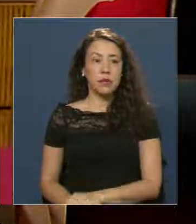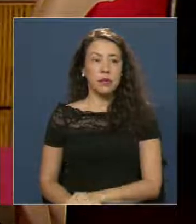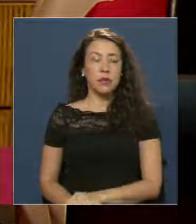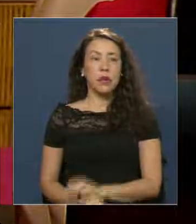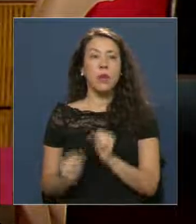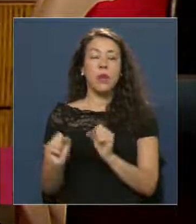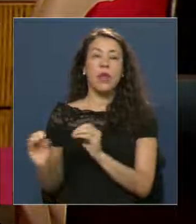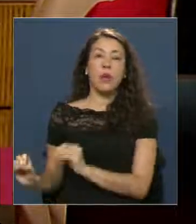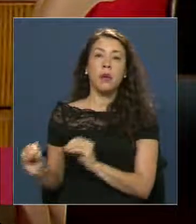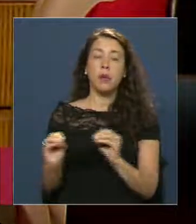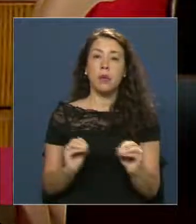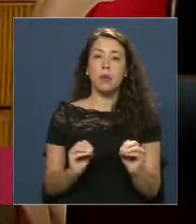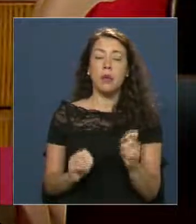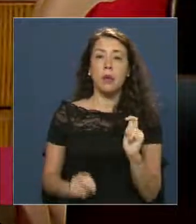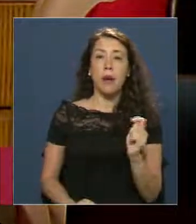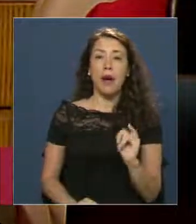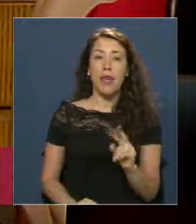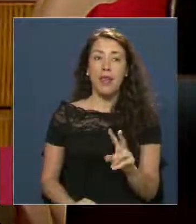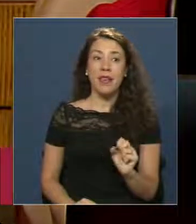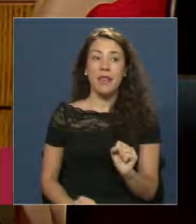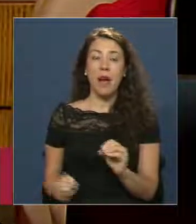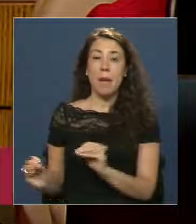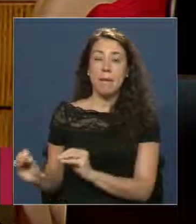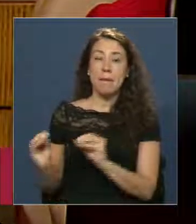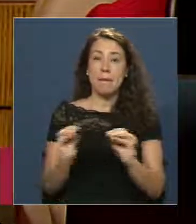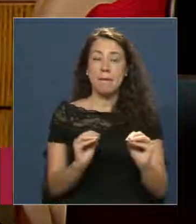a poder postergarse estos pagos de IVA para